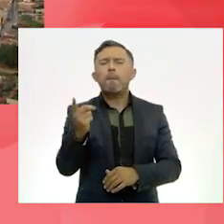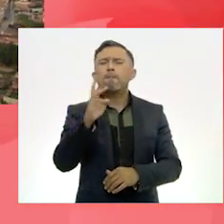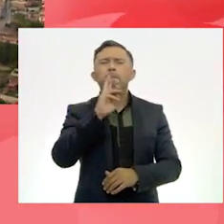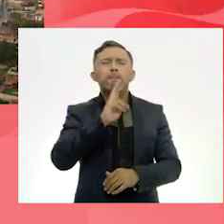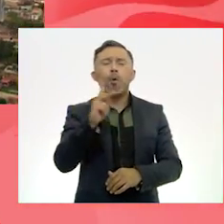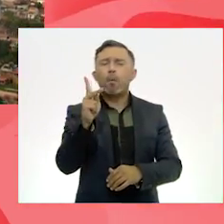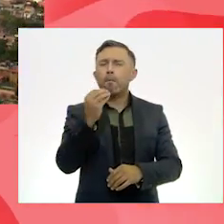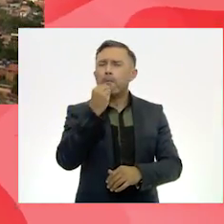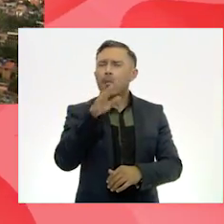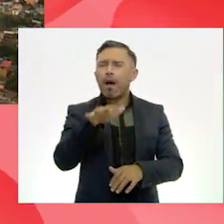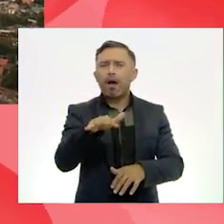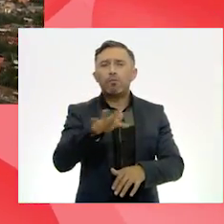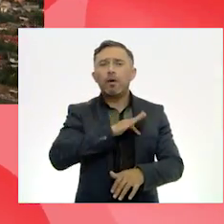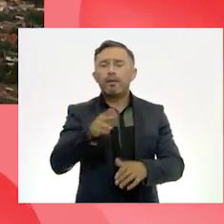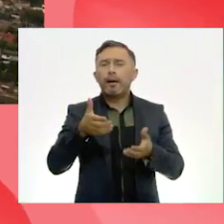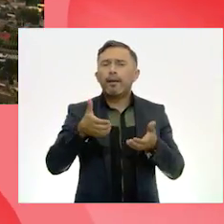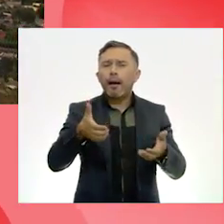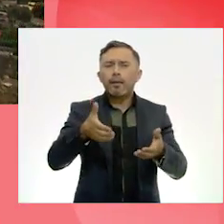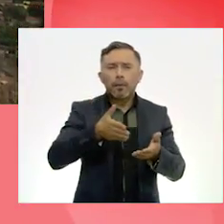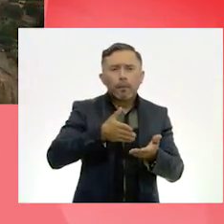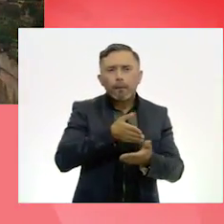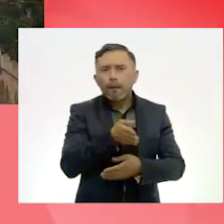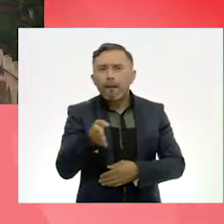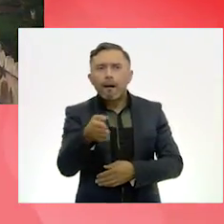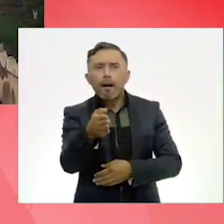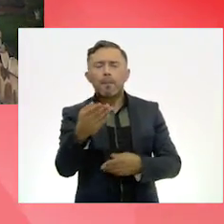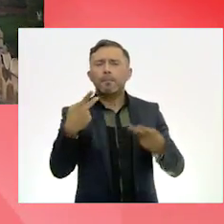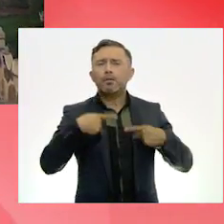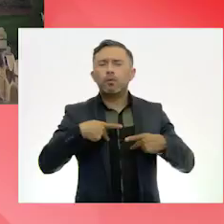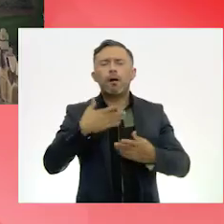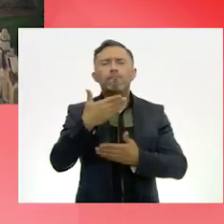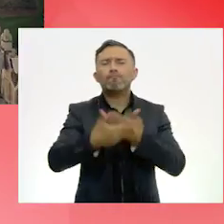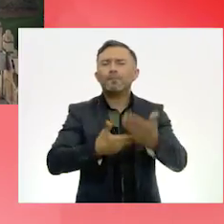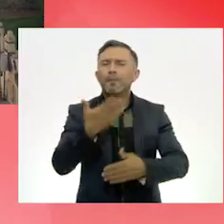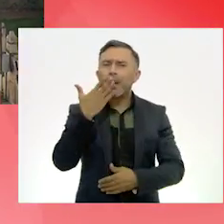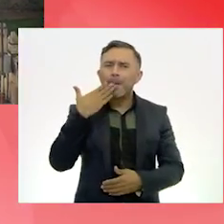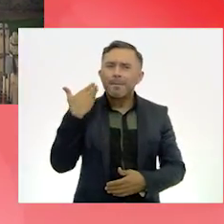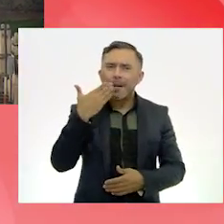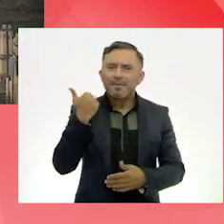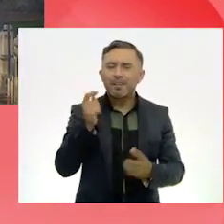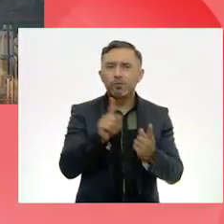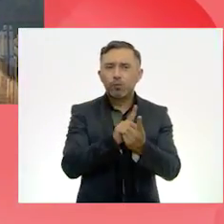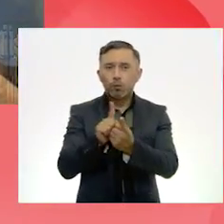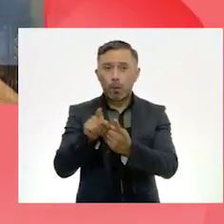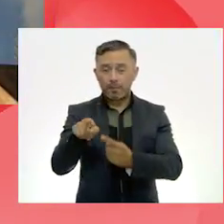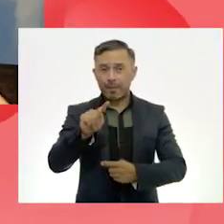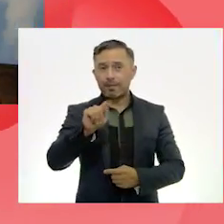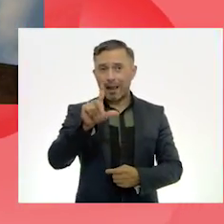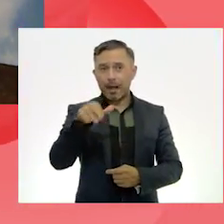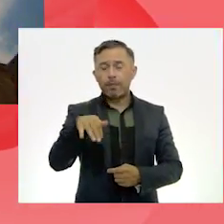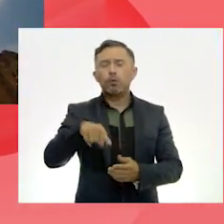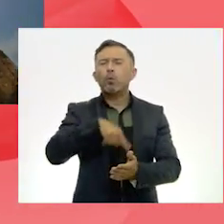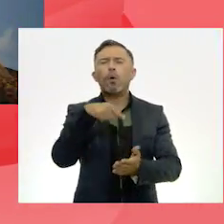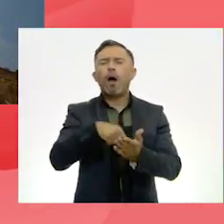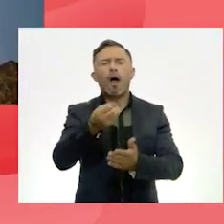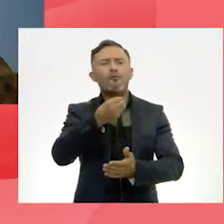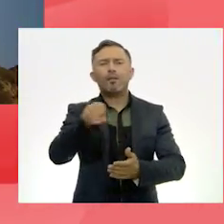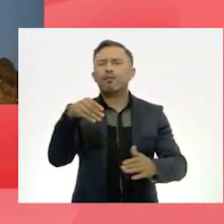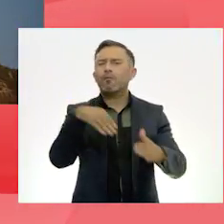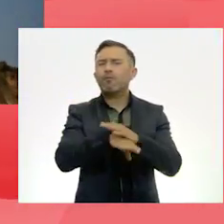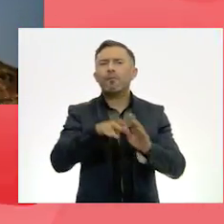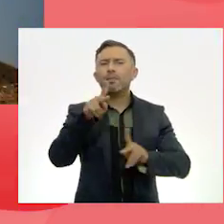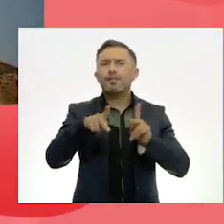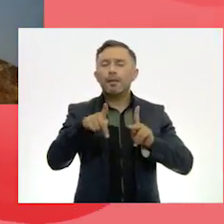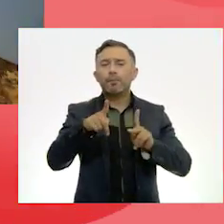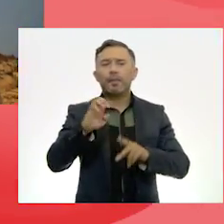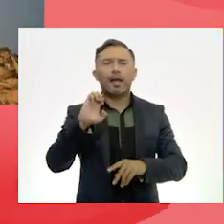entre sus calles y la calidez de su gente. Un lugar obligado para visitar en Tlayacapan es el exconvento de San Juan